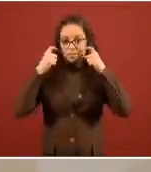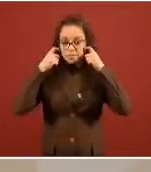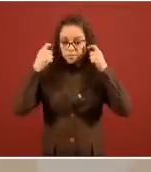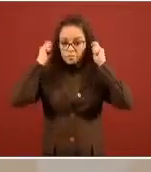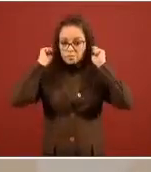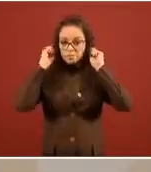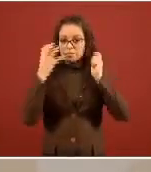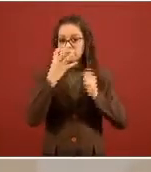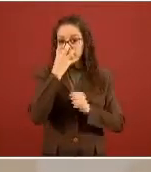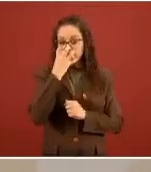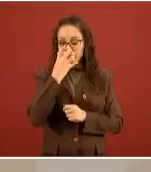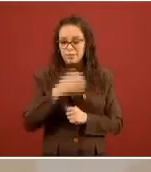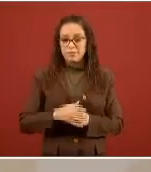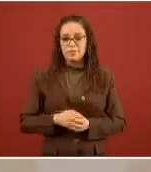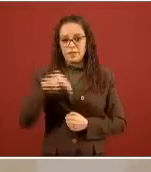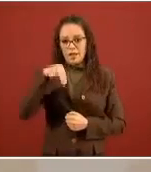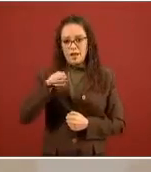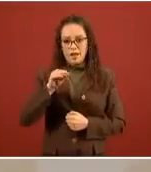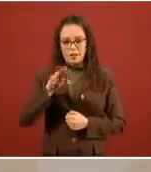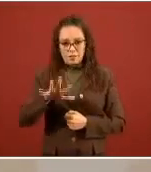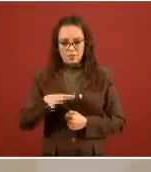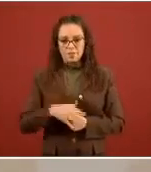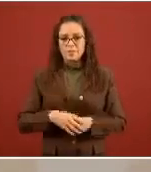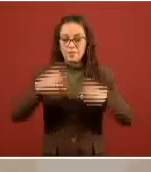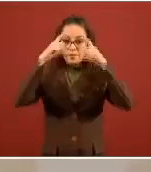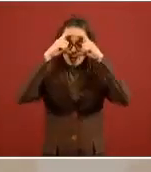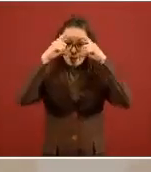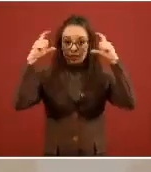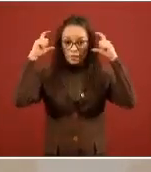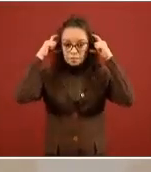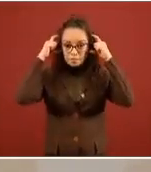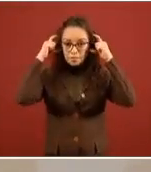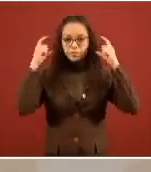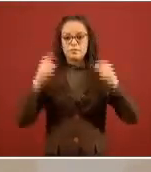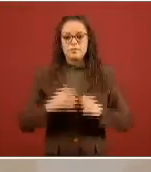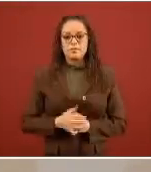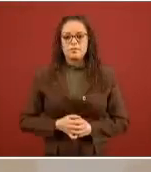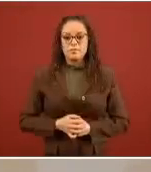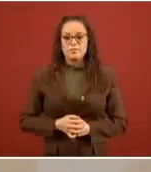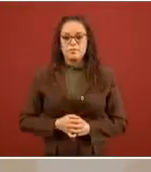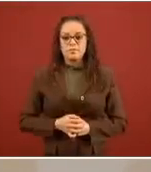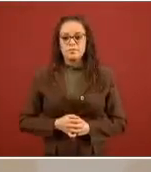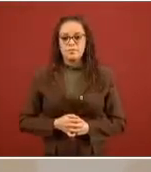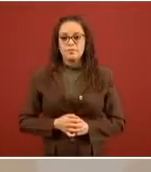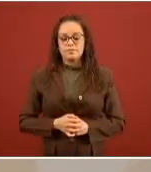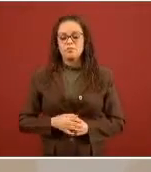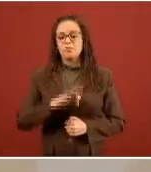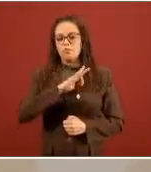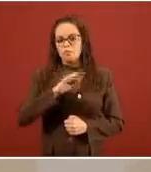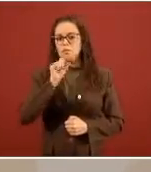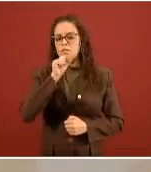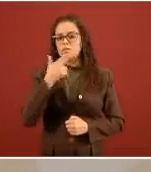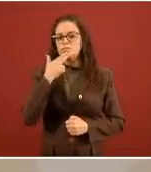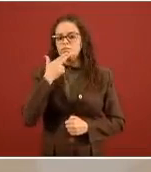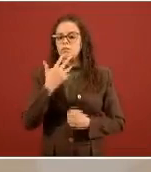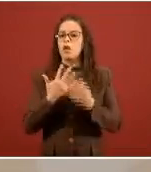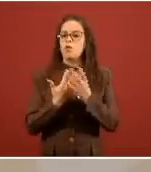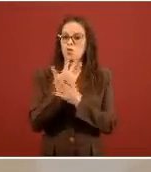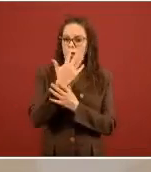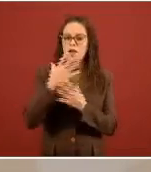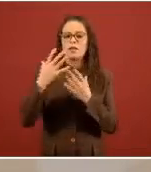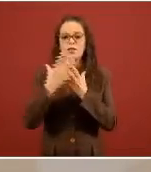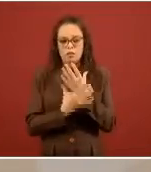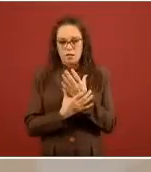mascarilla N95, los gogles y también se pueden utilizar guantes por parte